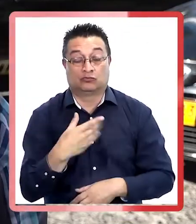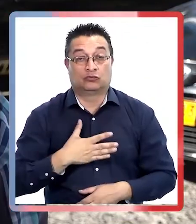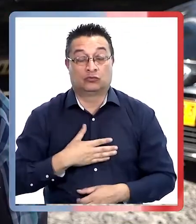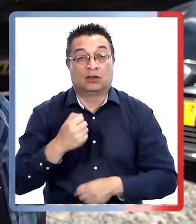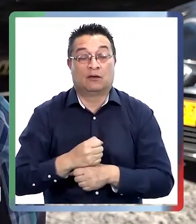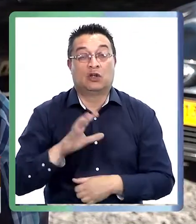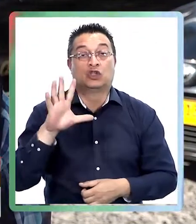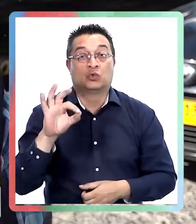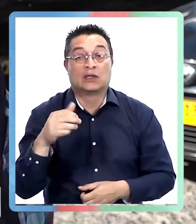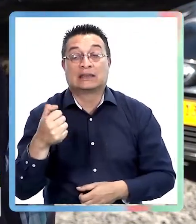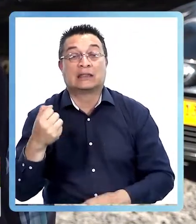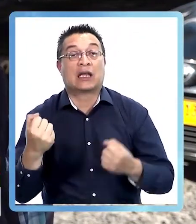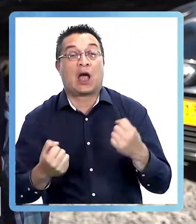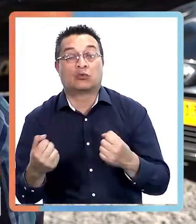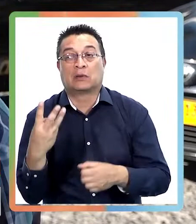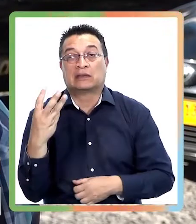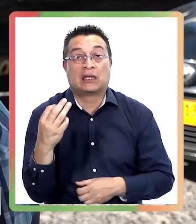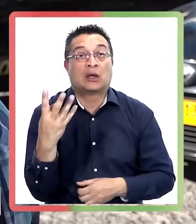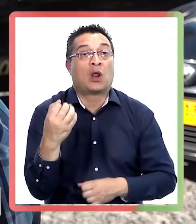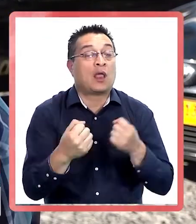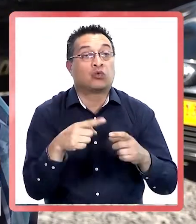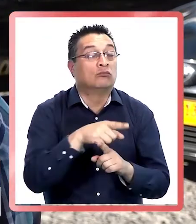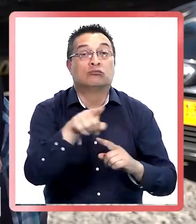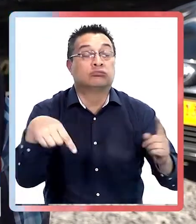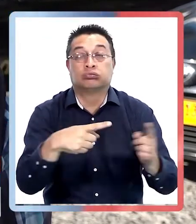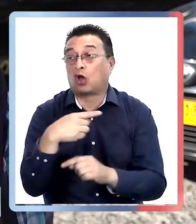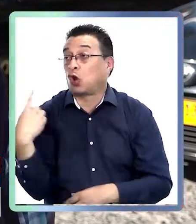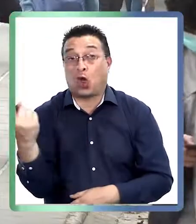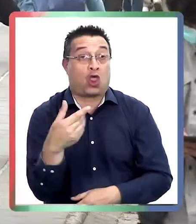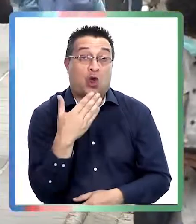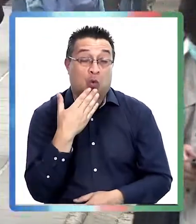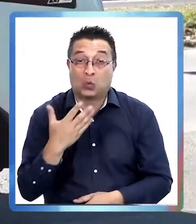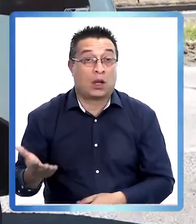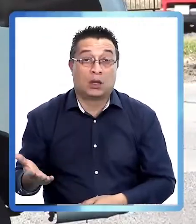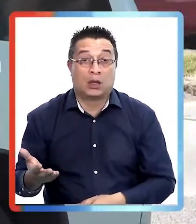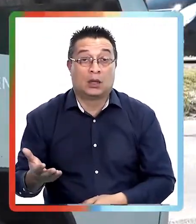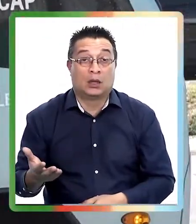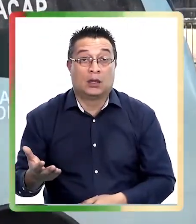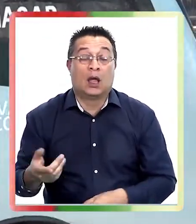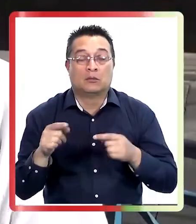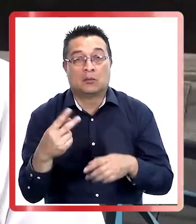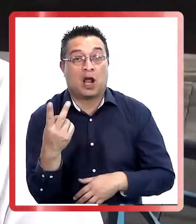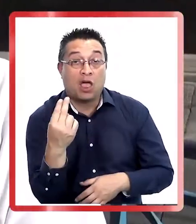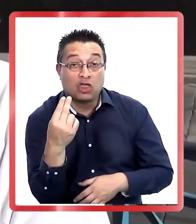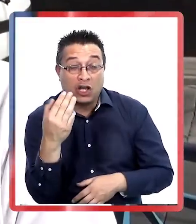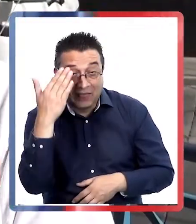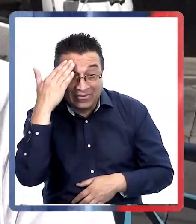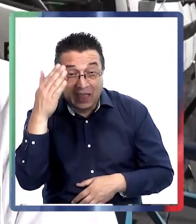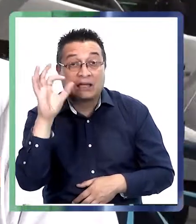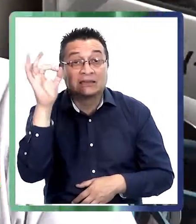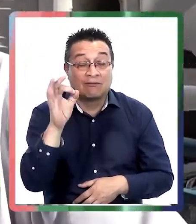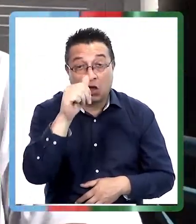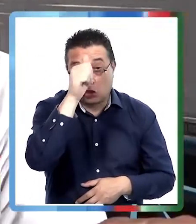trabajamos 50, 60 autos, andamos 30, 40 autos y así en todas las líneas. Como a las 12 del día, los